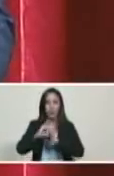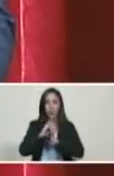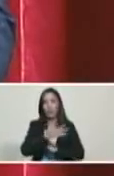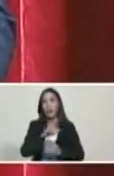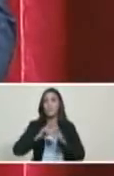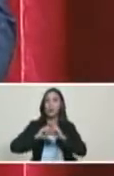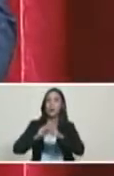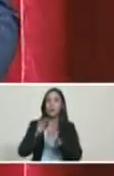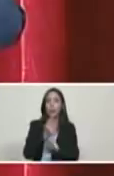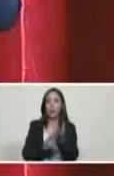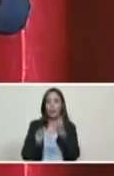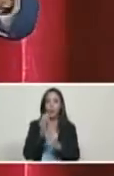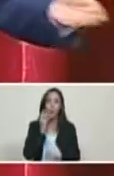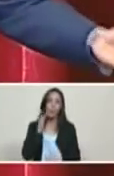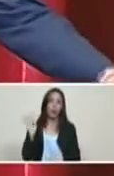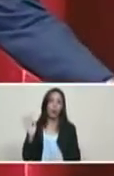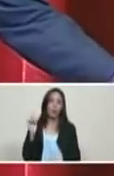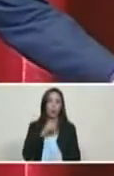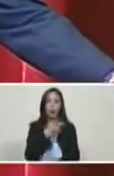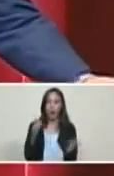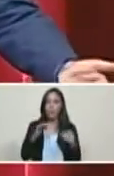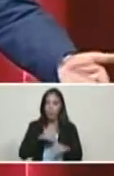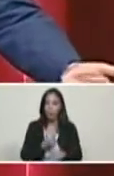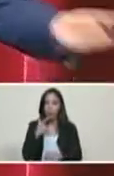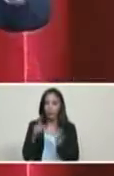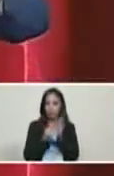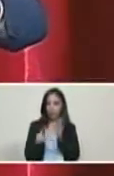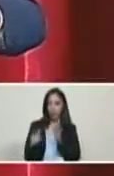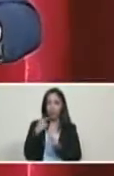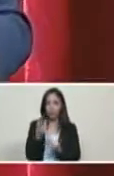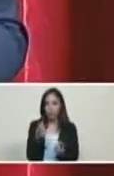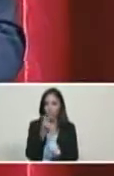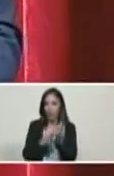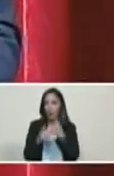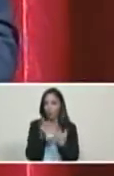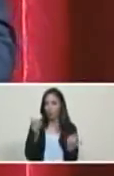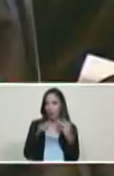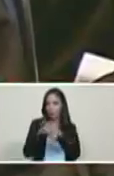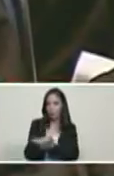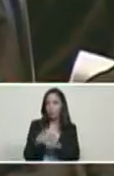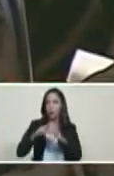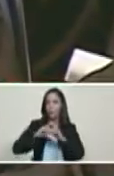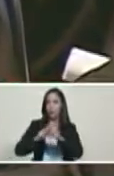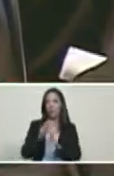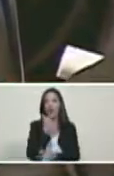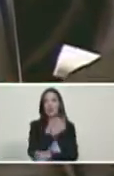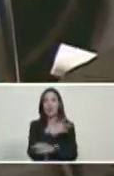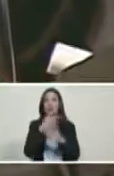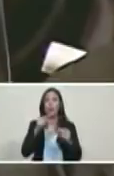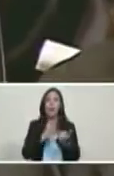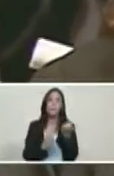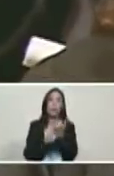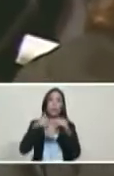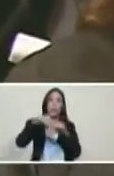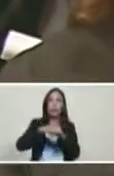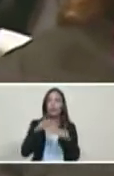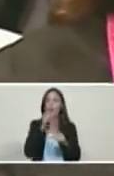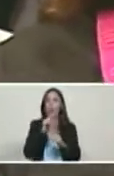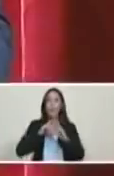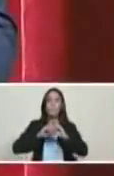crédito al cual tenga acceso y derecho para su desarrollo, le dijeron, te quito el voto y no vas a tener el